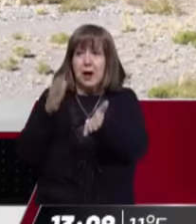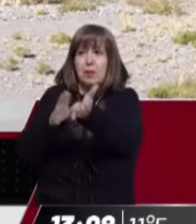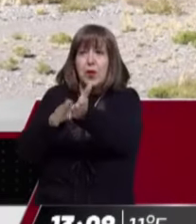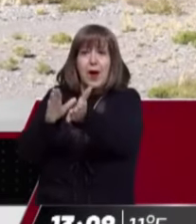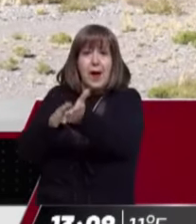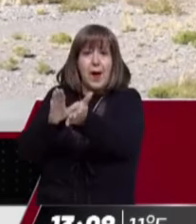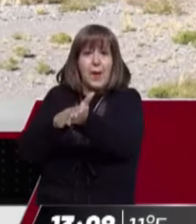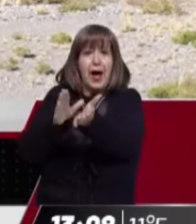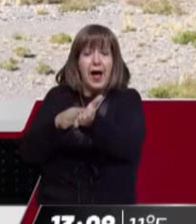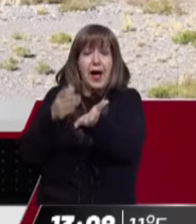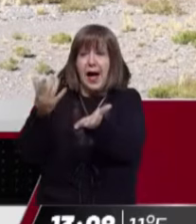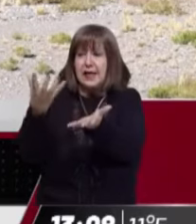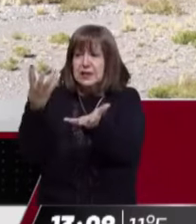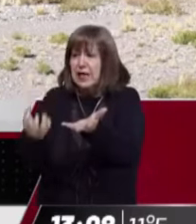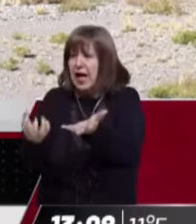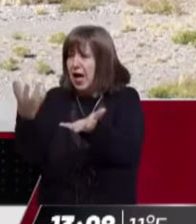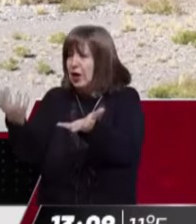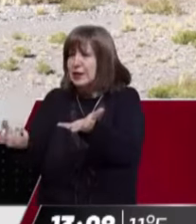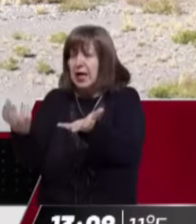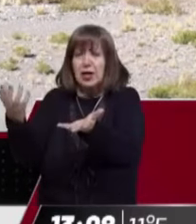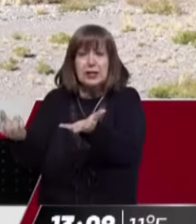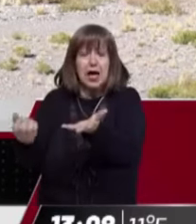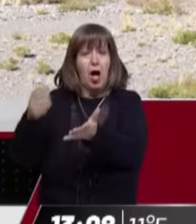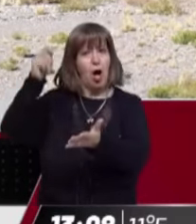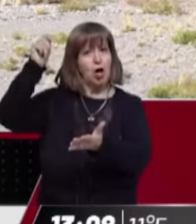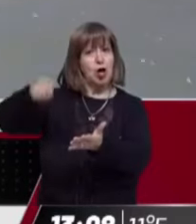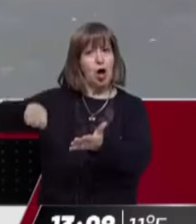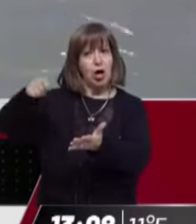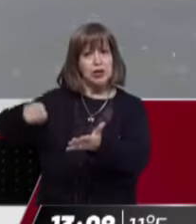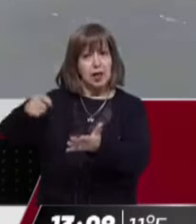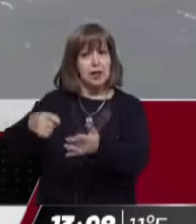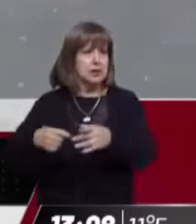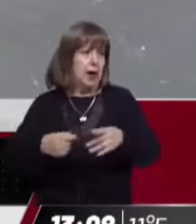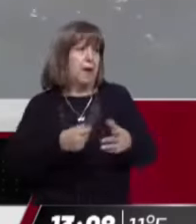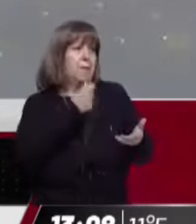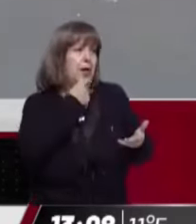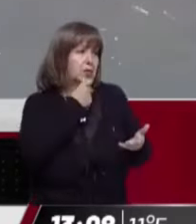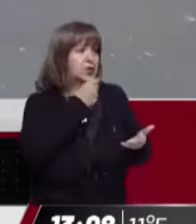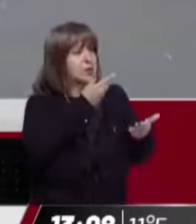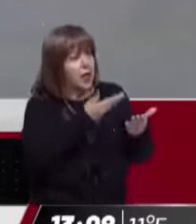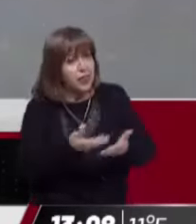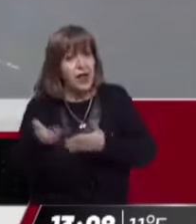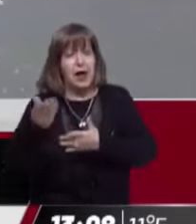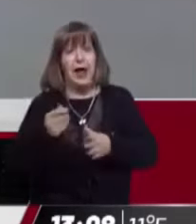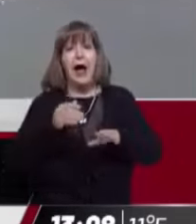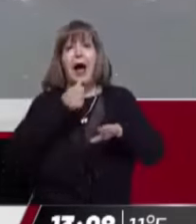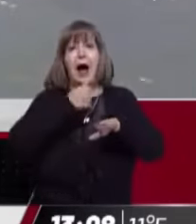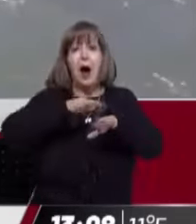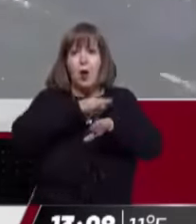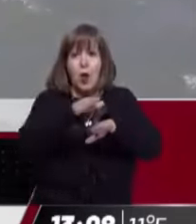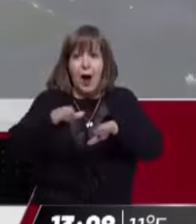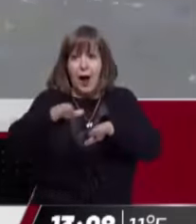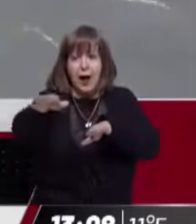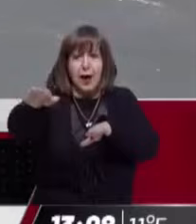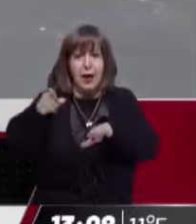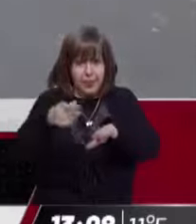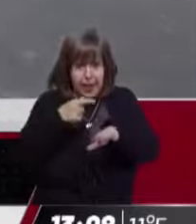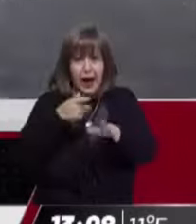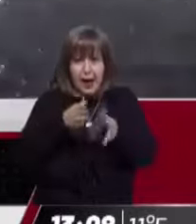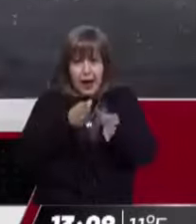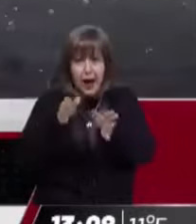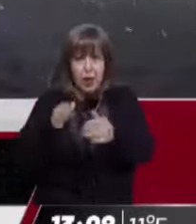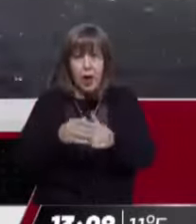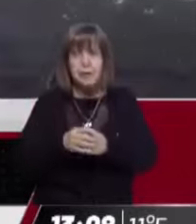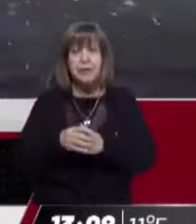y demostrados ante la Corte es que la Corte tomó esa decisión. Entonces, nuestra postura no ha cambiado